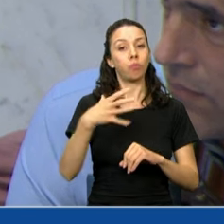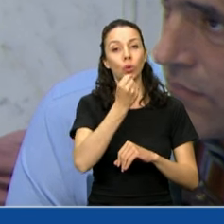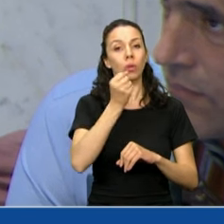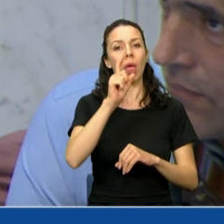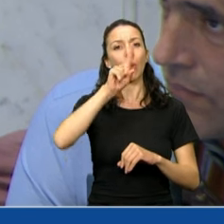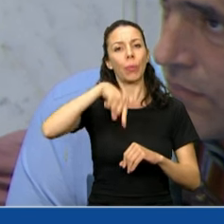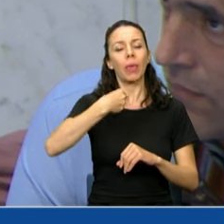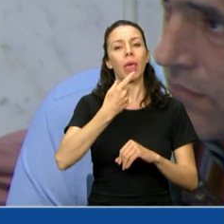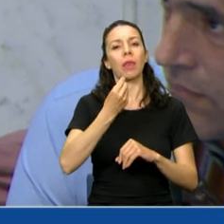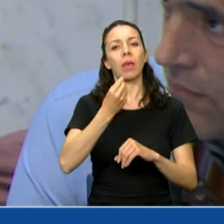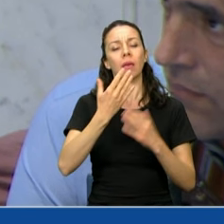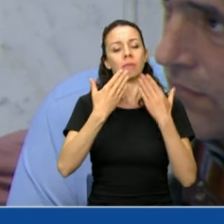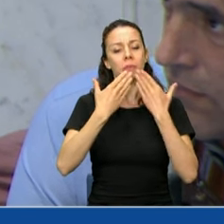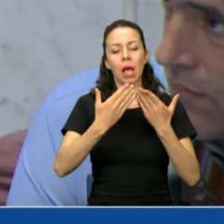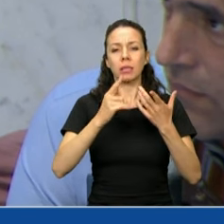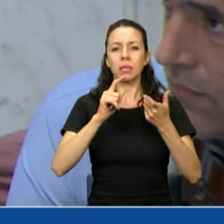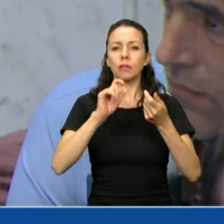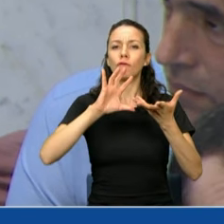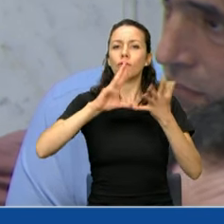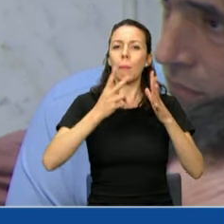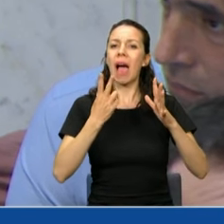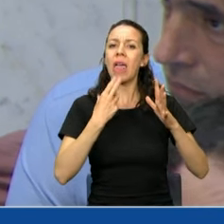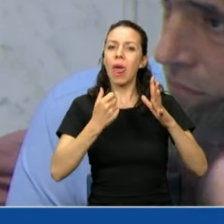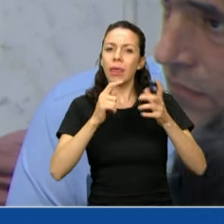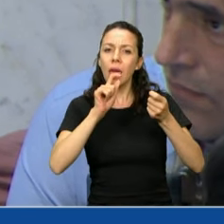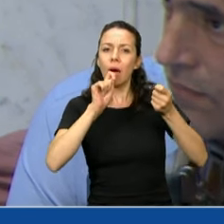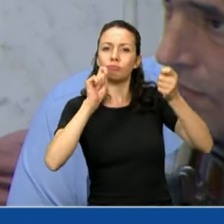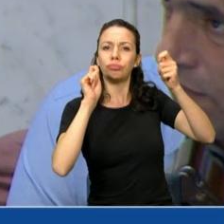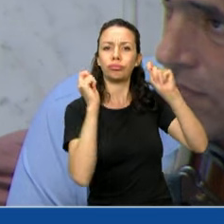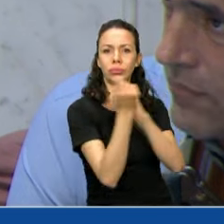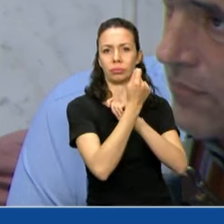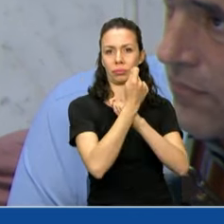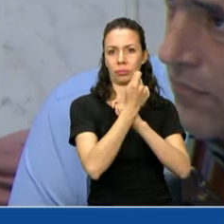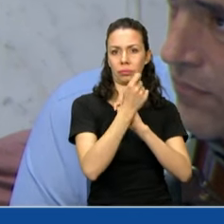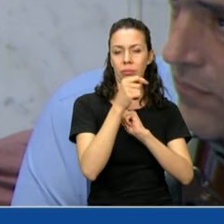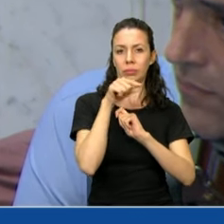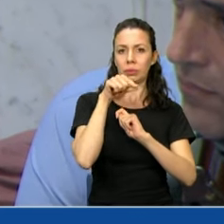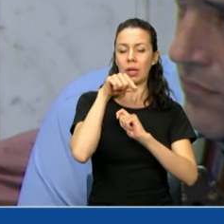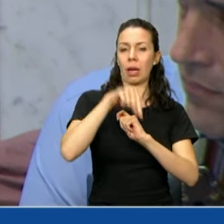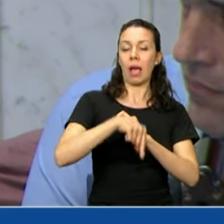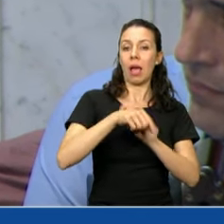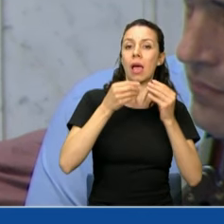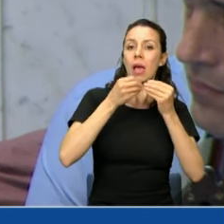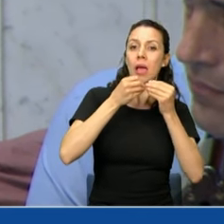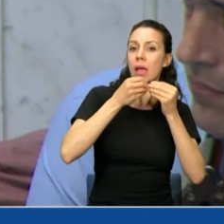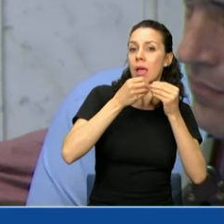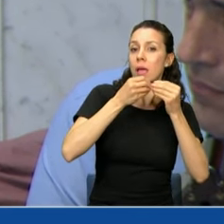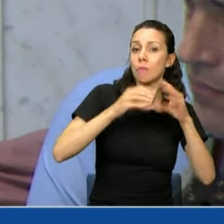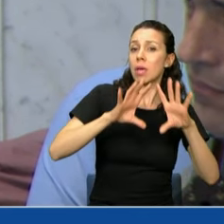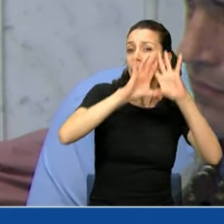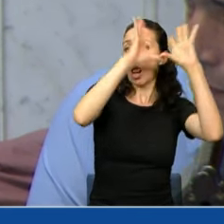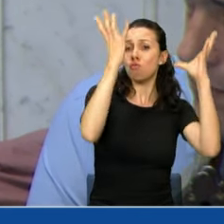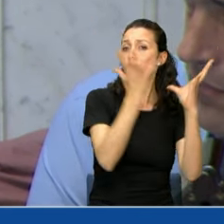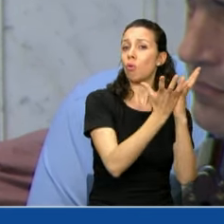ventana una transición energética que se comienza a realizar y a discutir en el mundo donde la